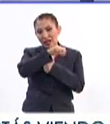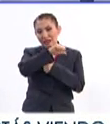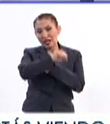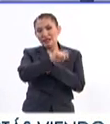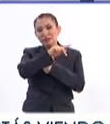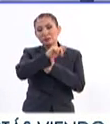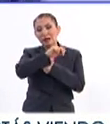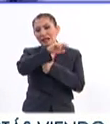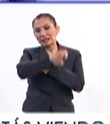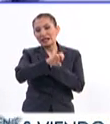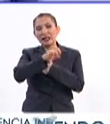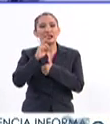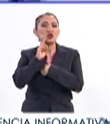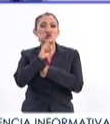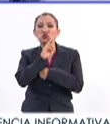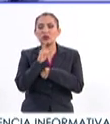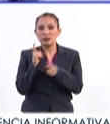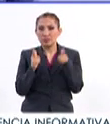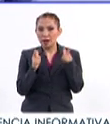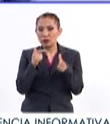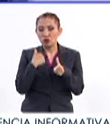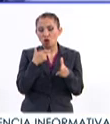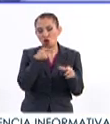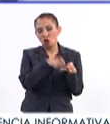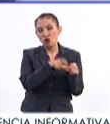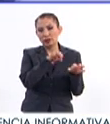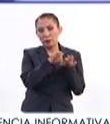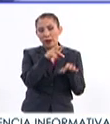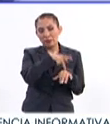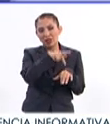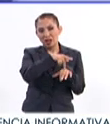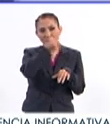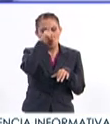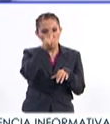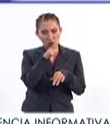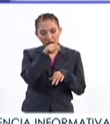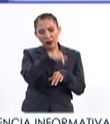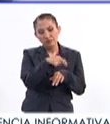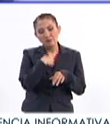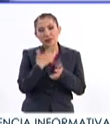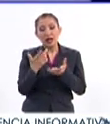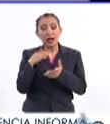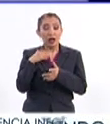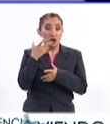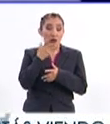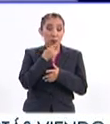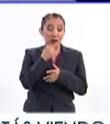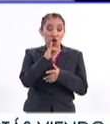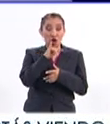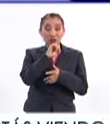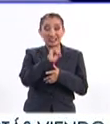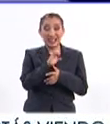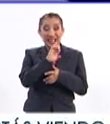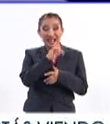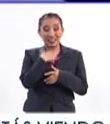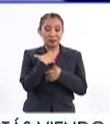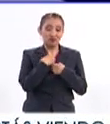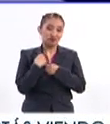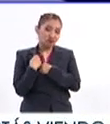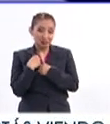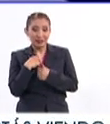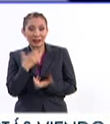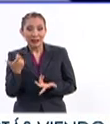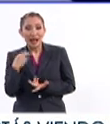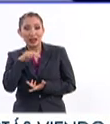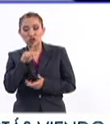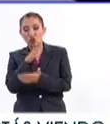Space Center en Houston, Texas. Empecé trabajando con las piedras lunares. El astronauta José Hernández me robó de NASA